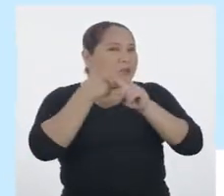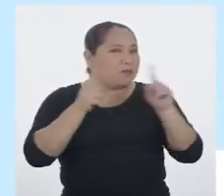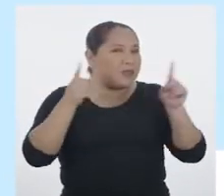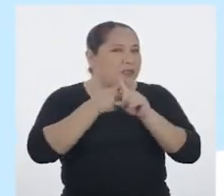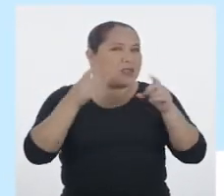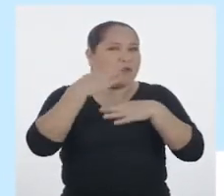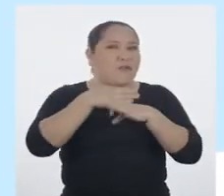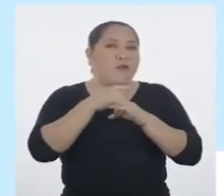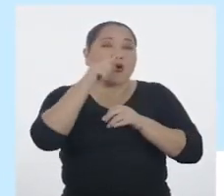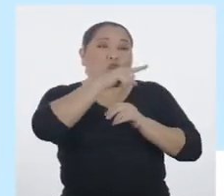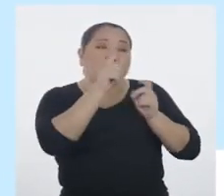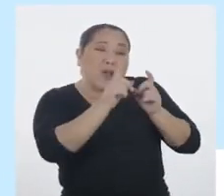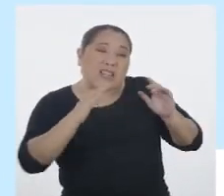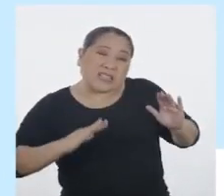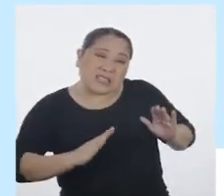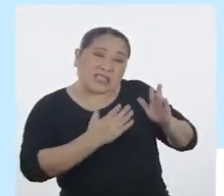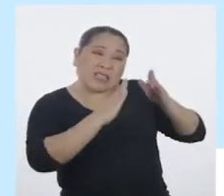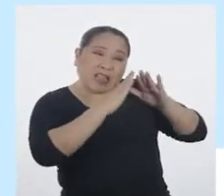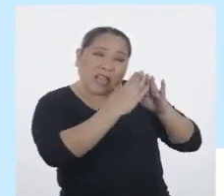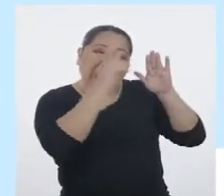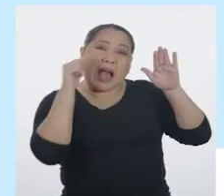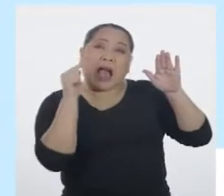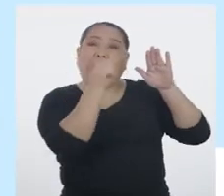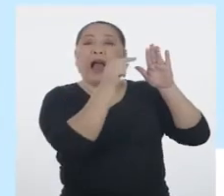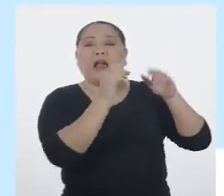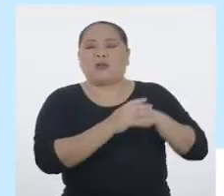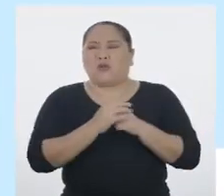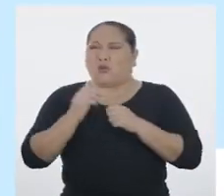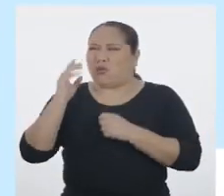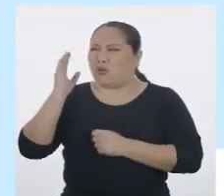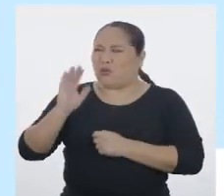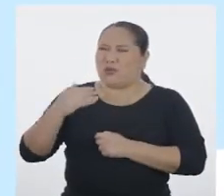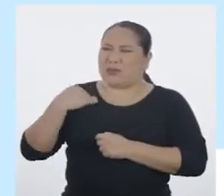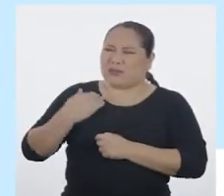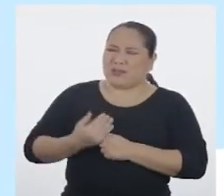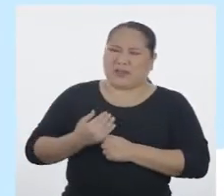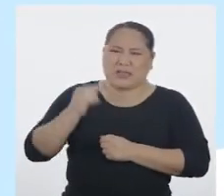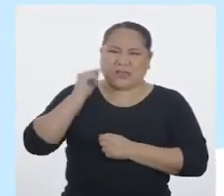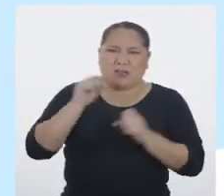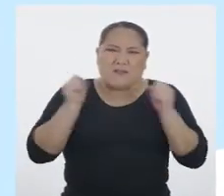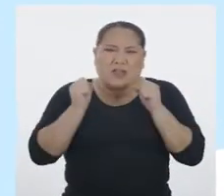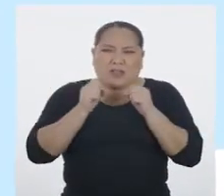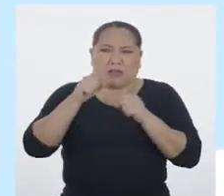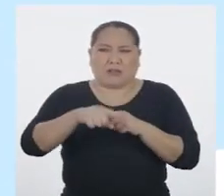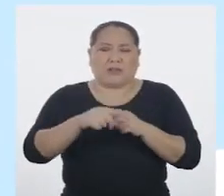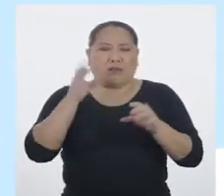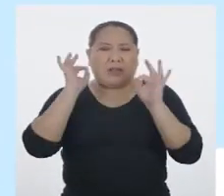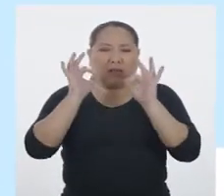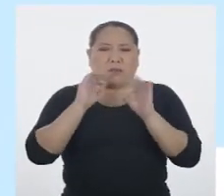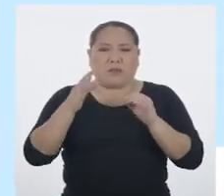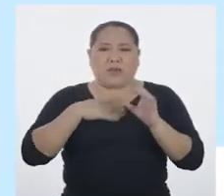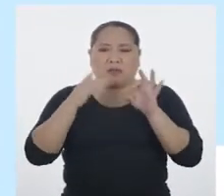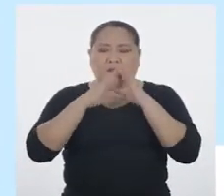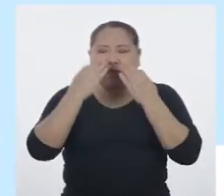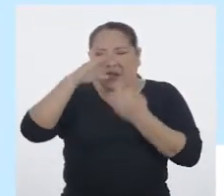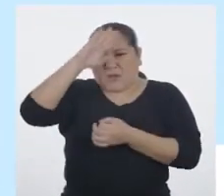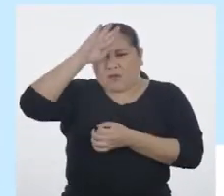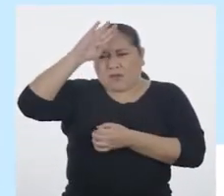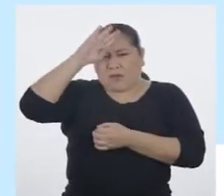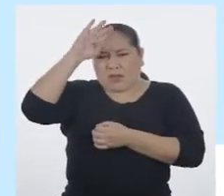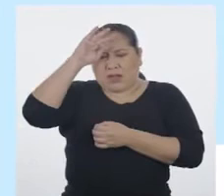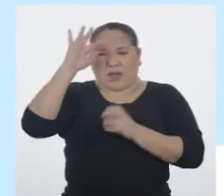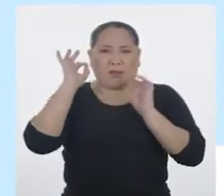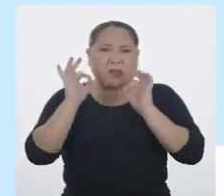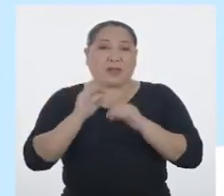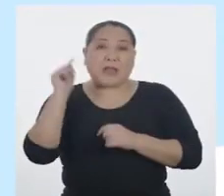distinta manera por ser en zonas más altas. Uy, señor, esto del friaje es cosa seria. Si no nos cuidamos, mi familia y yo podríamos